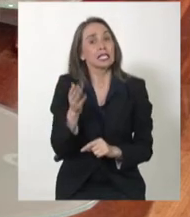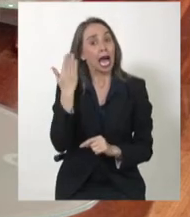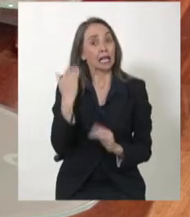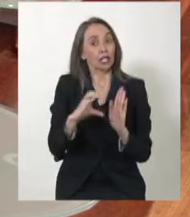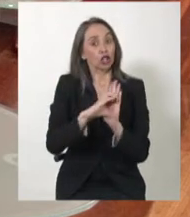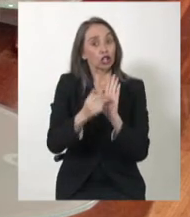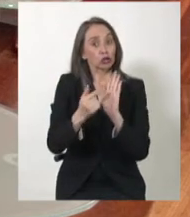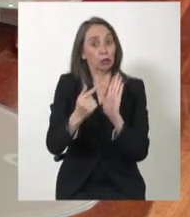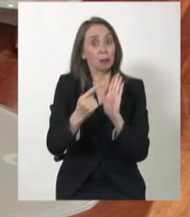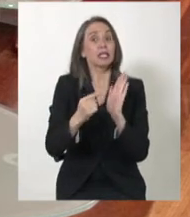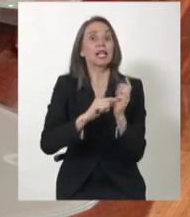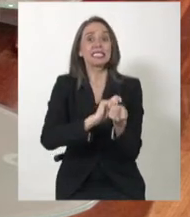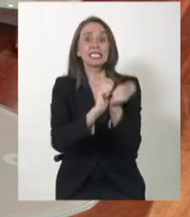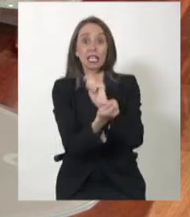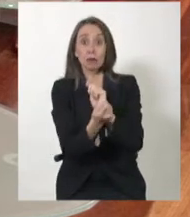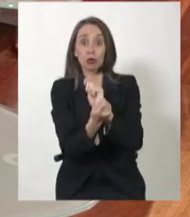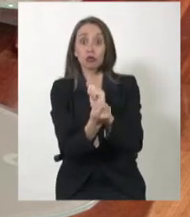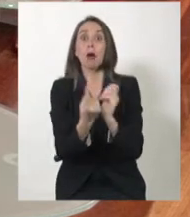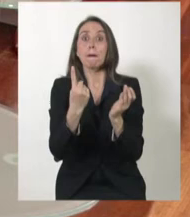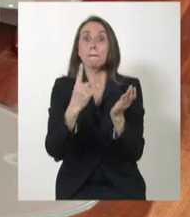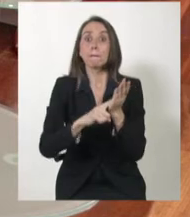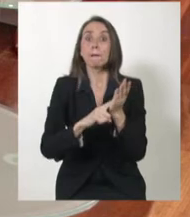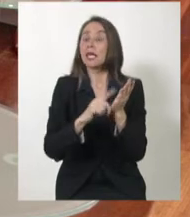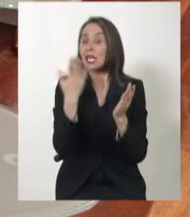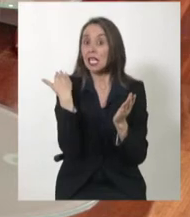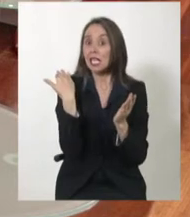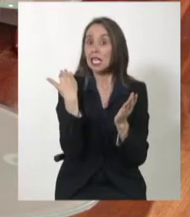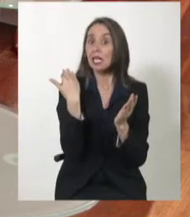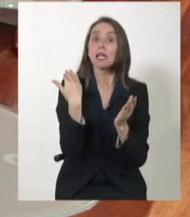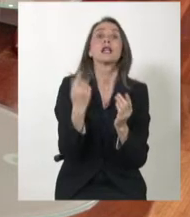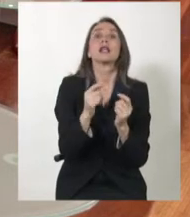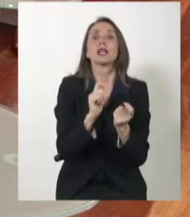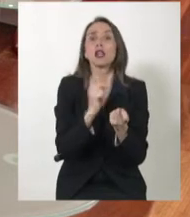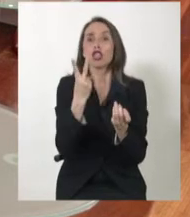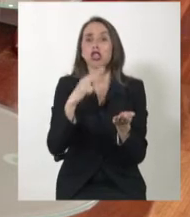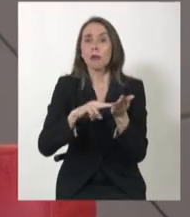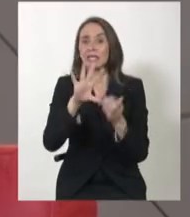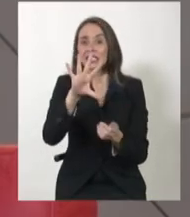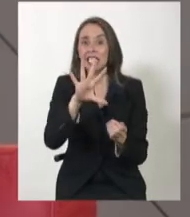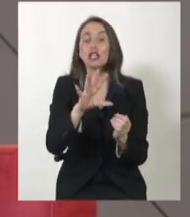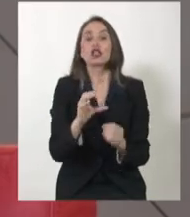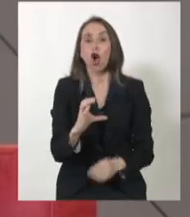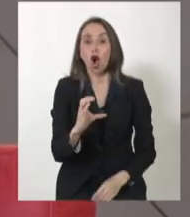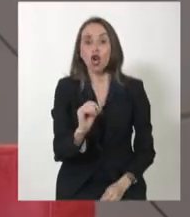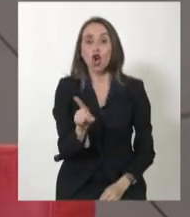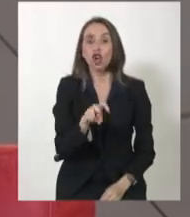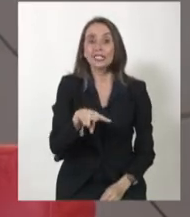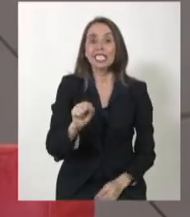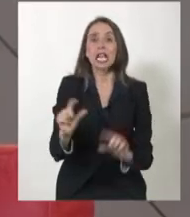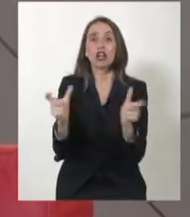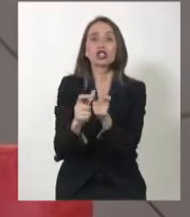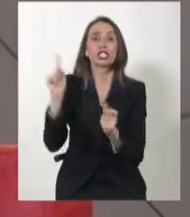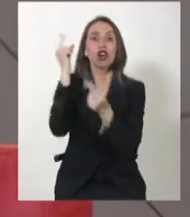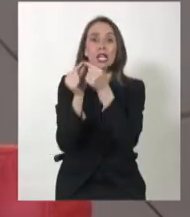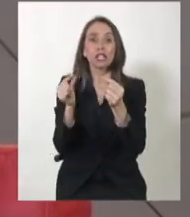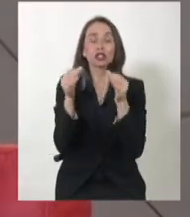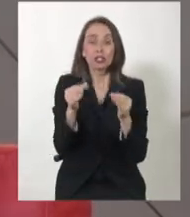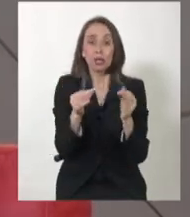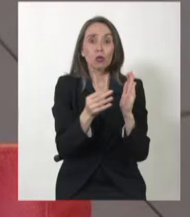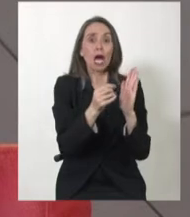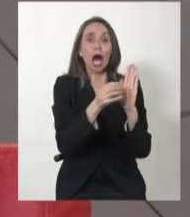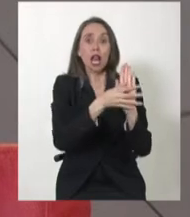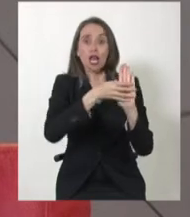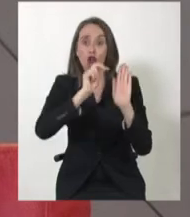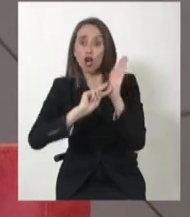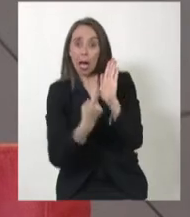estuvo a punto de salir el COSENA, ¿no? Sí. Y quedó como un órgano que realmente no tiene funciones, no tiene ninguna importancia. Entonces quedó por una cuestión media